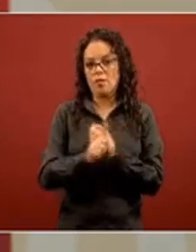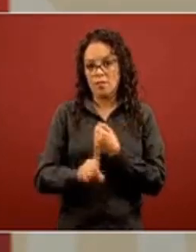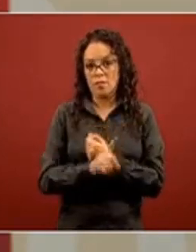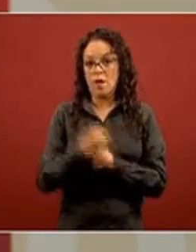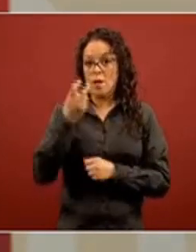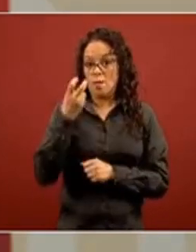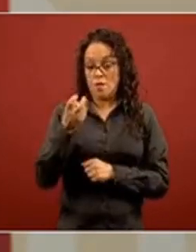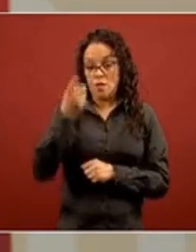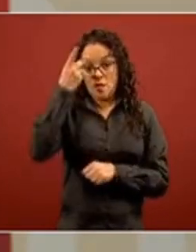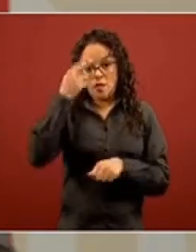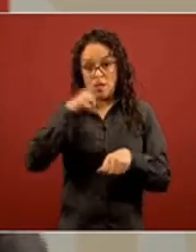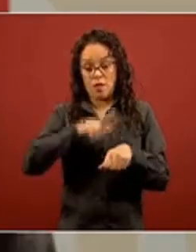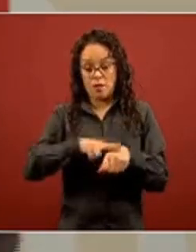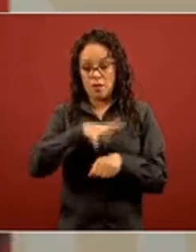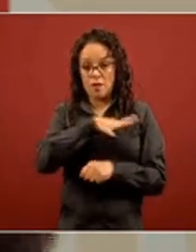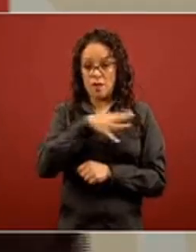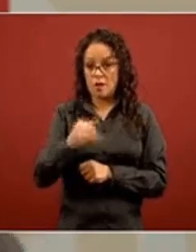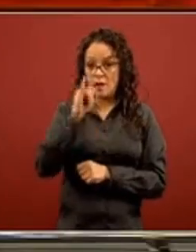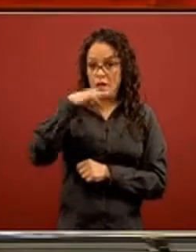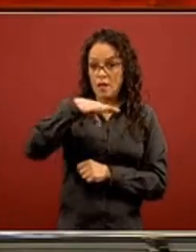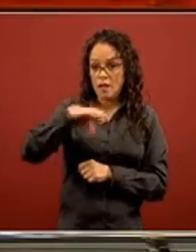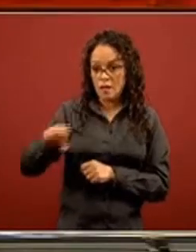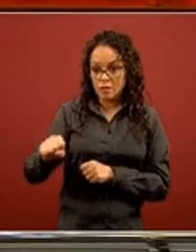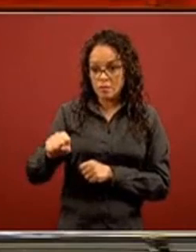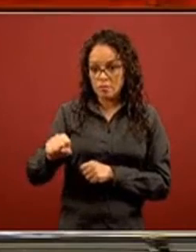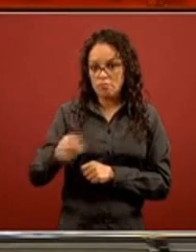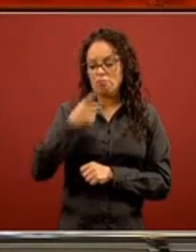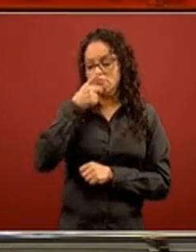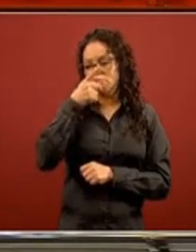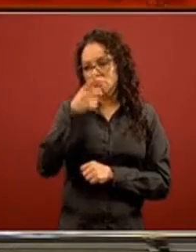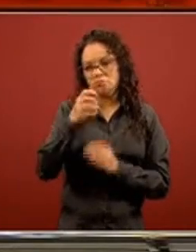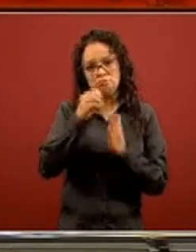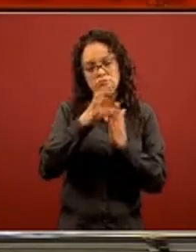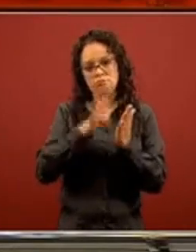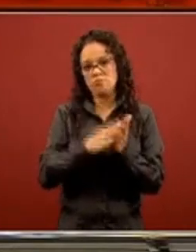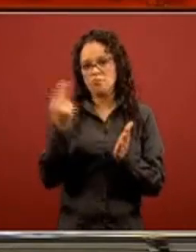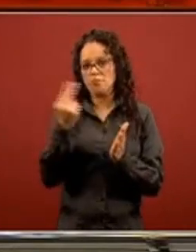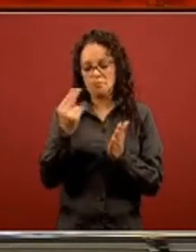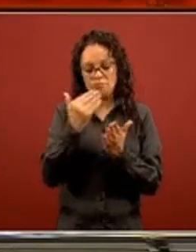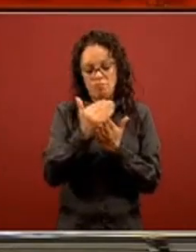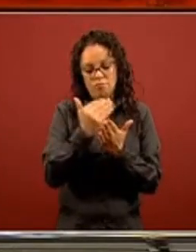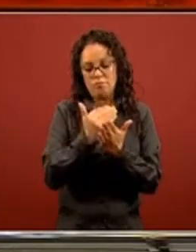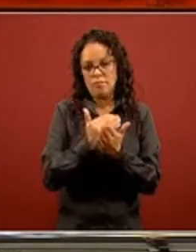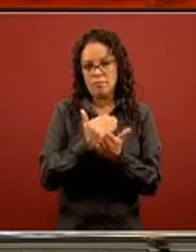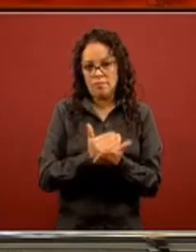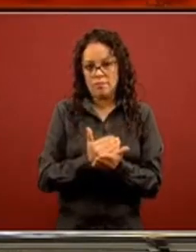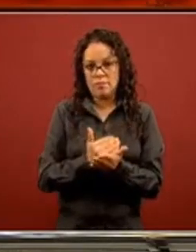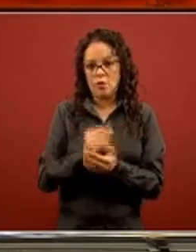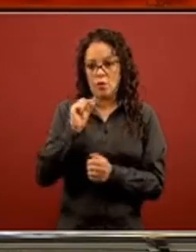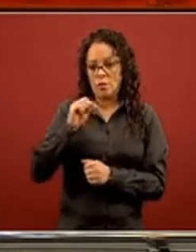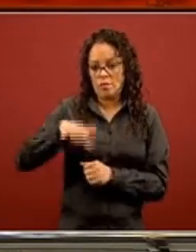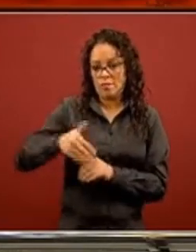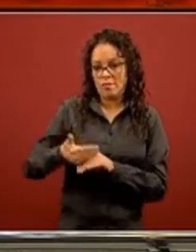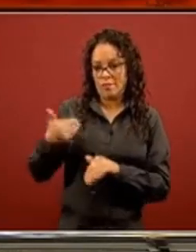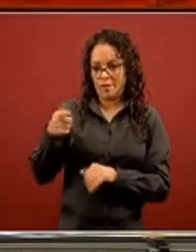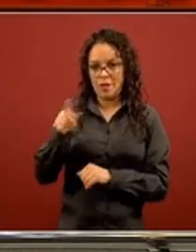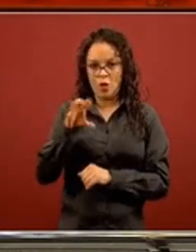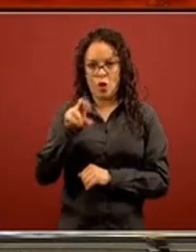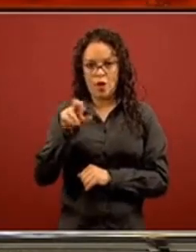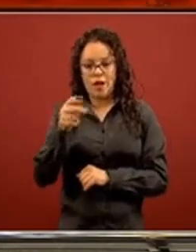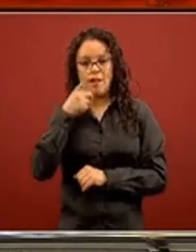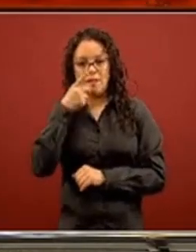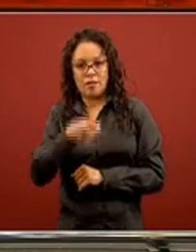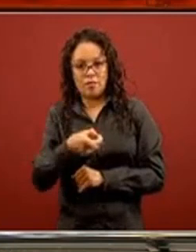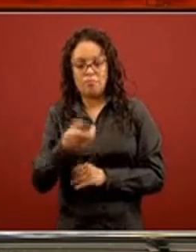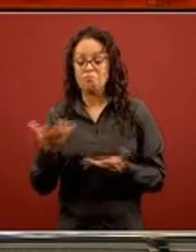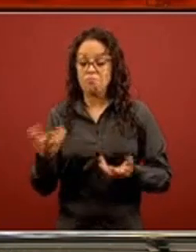general del IMSS dispuso una serie de medidas especiales, ya las acaba de comentar el coronel, que nos han resultado altamente